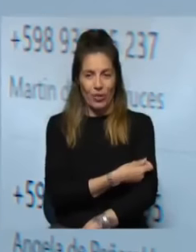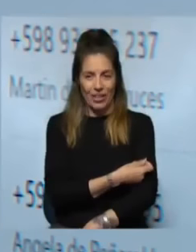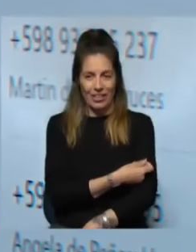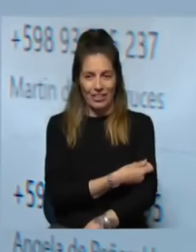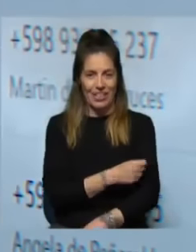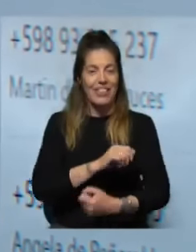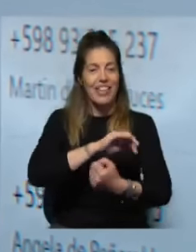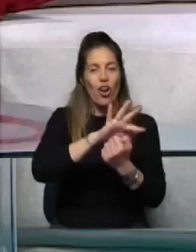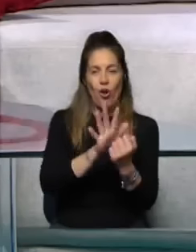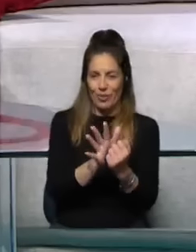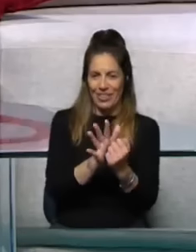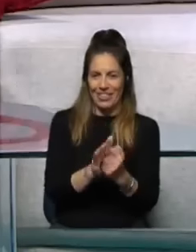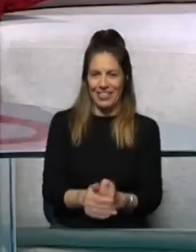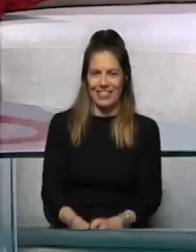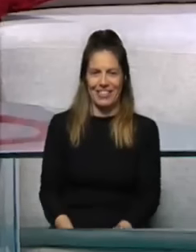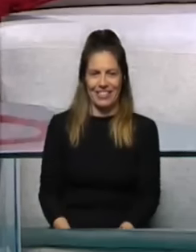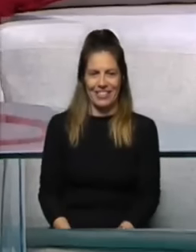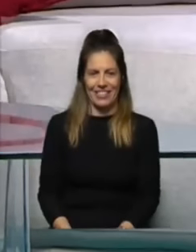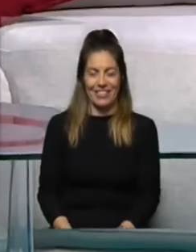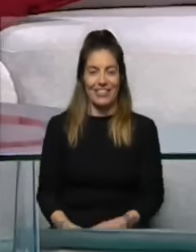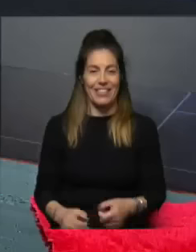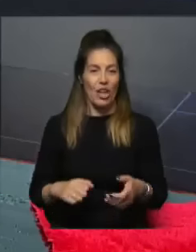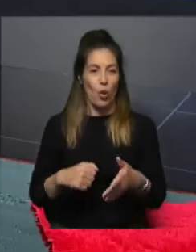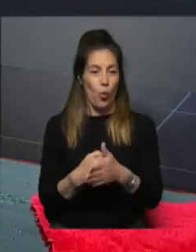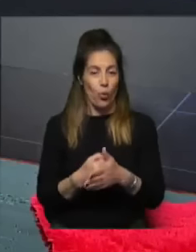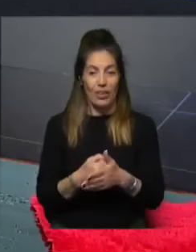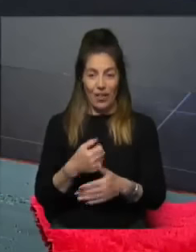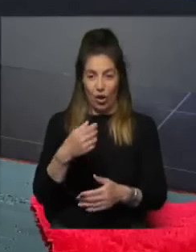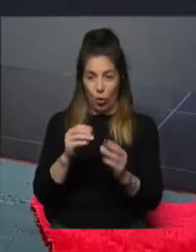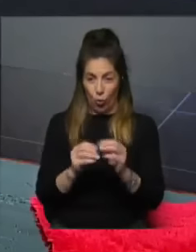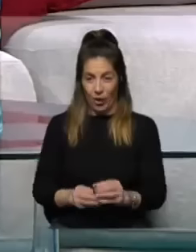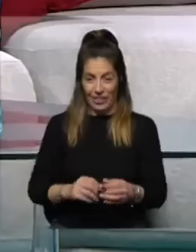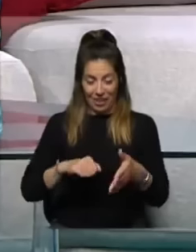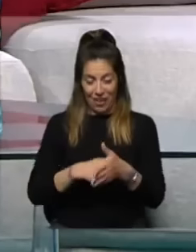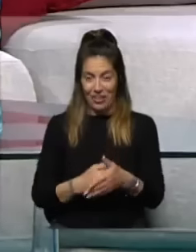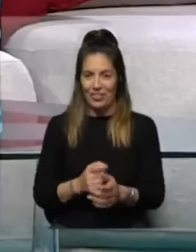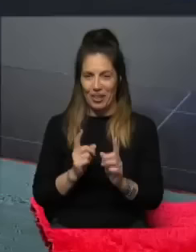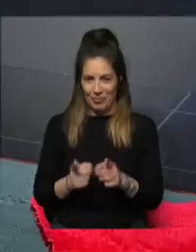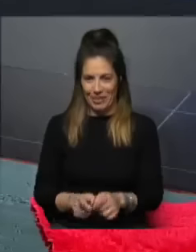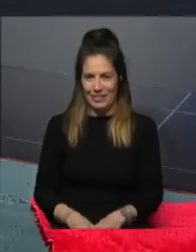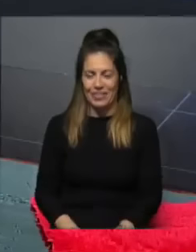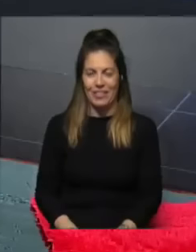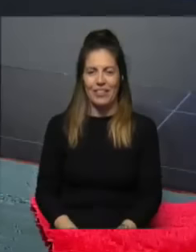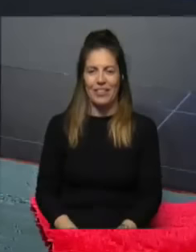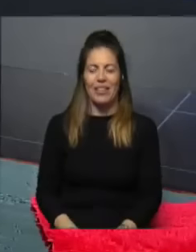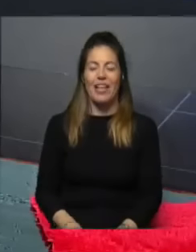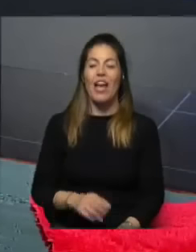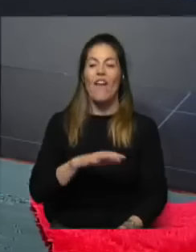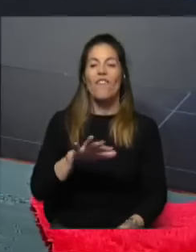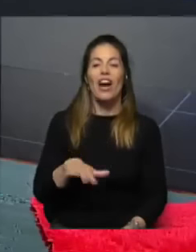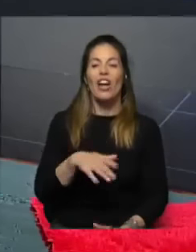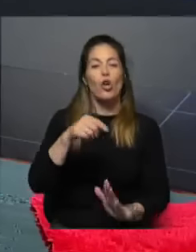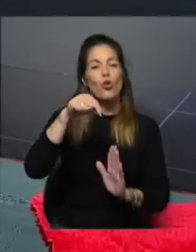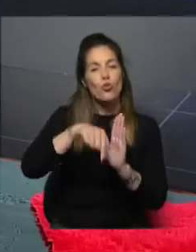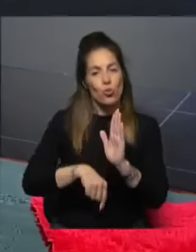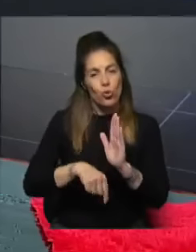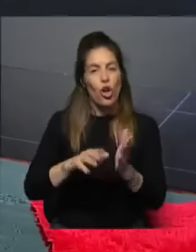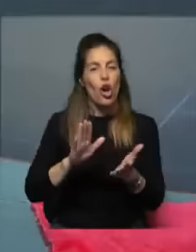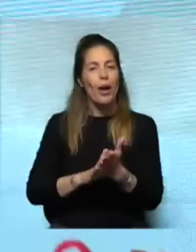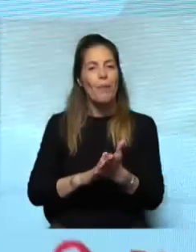COVID. Y cuenta bancaria. Sí, sí, basta. Buen día acá, Miguel de Barrio Sur. Con respecto a la cocina, creo que